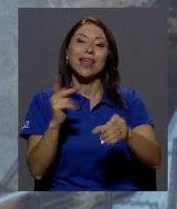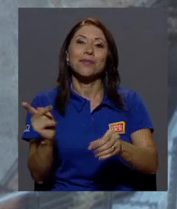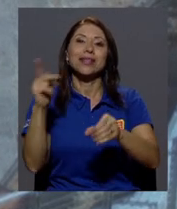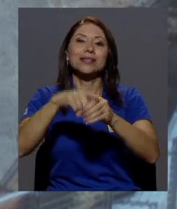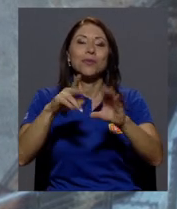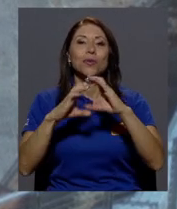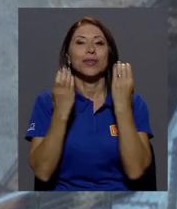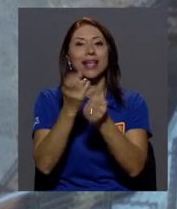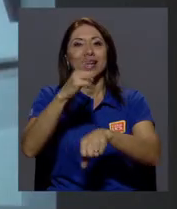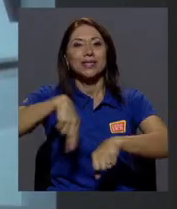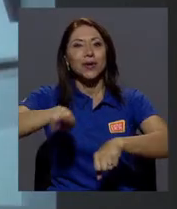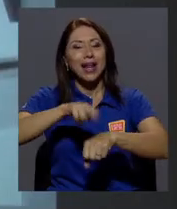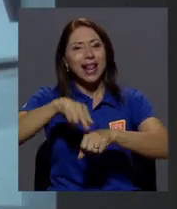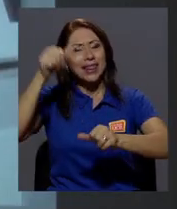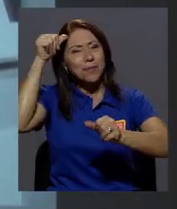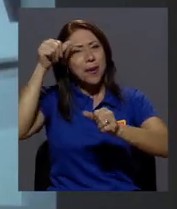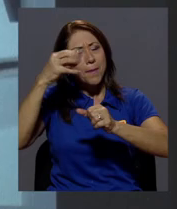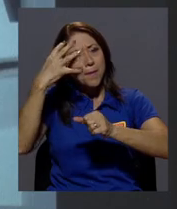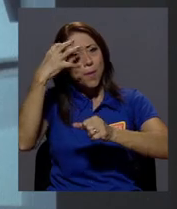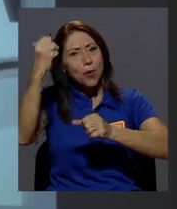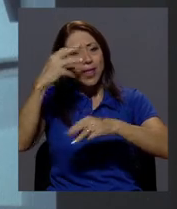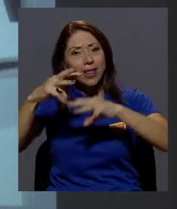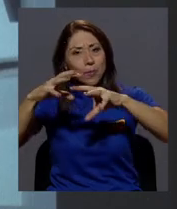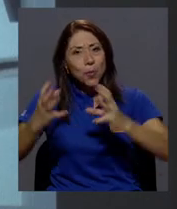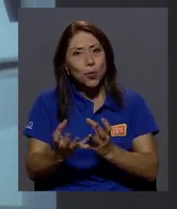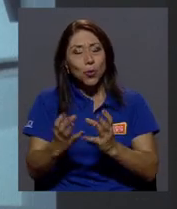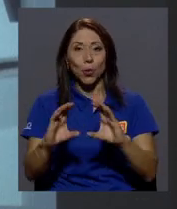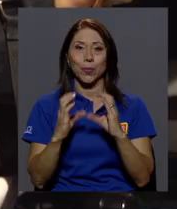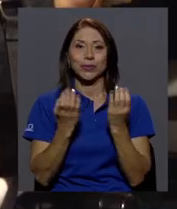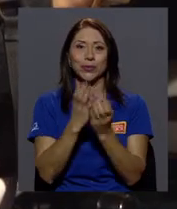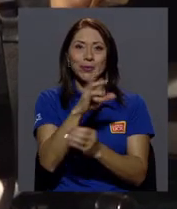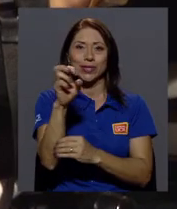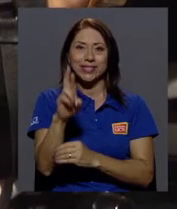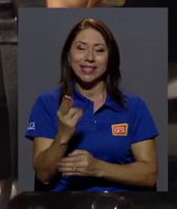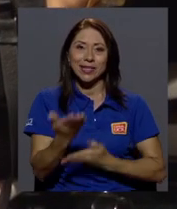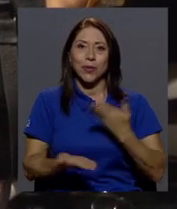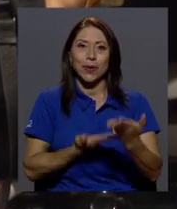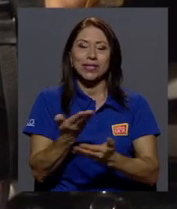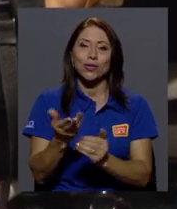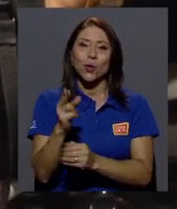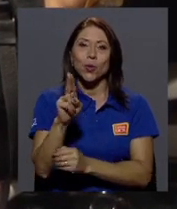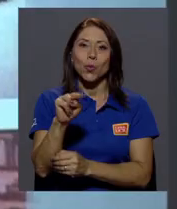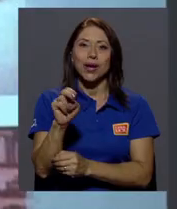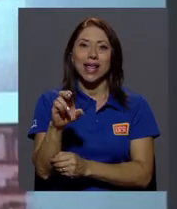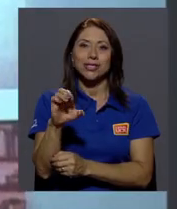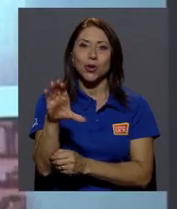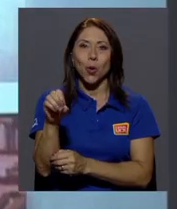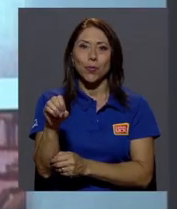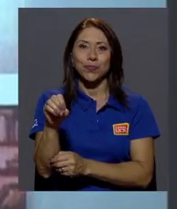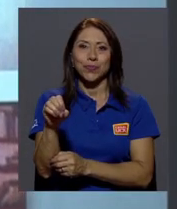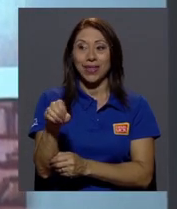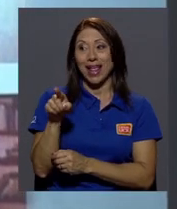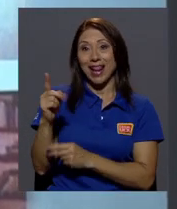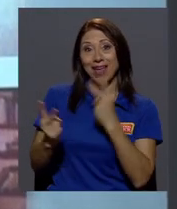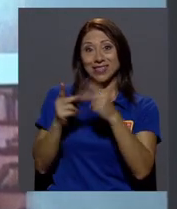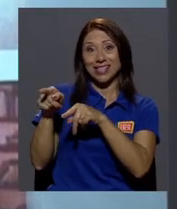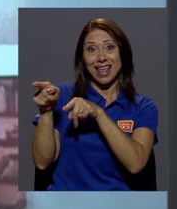participó el Comité Nacional de Memoria del Mundo, de la Comisión Costarricense de Cooperación con la UNESCO. La